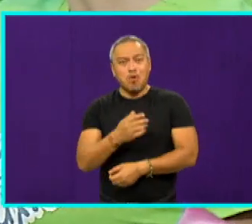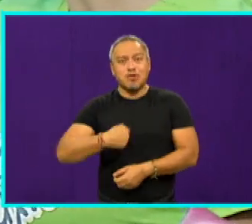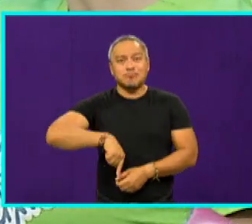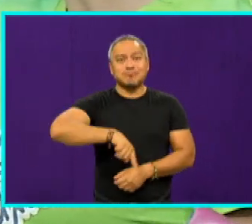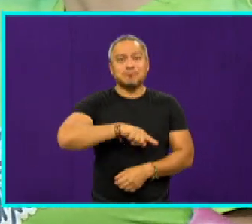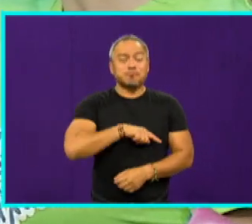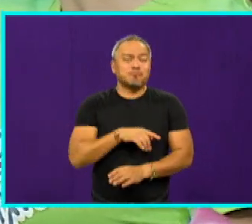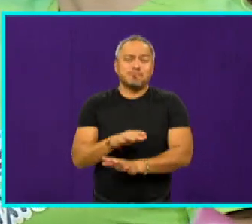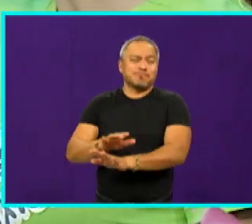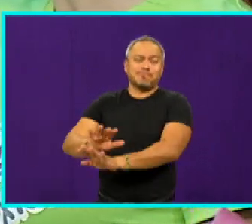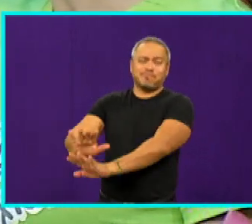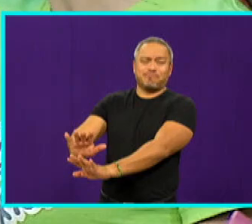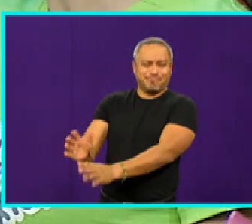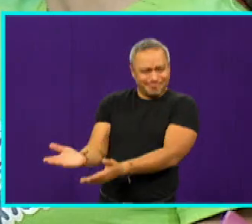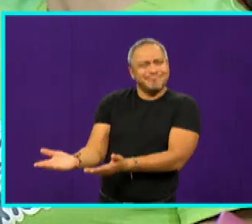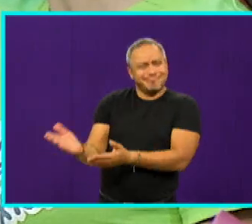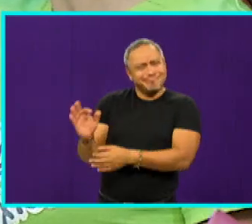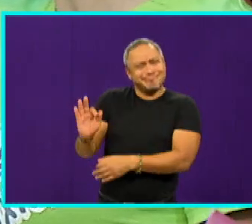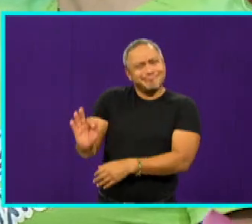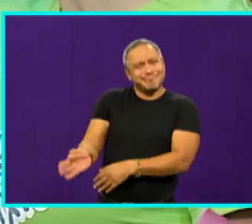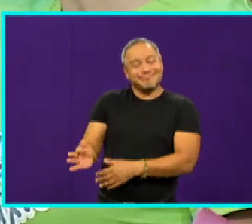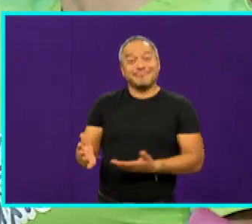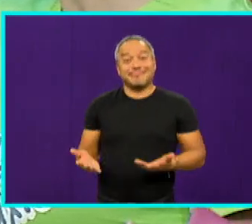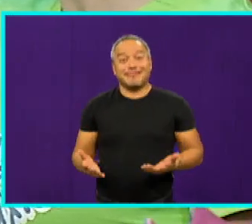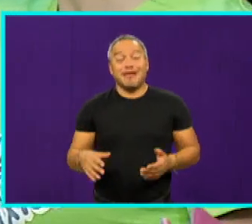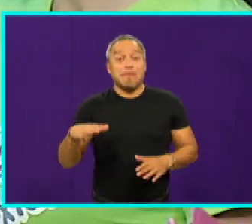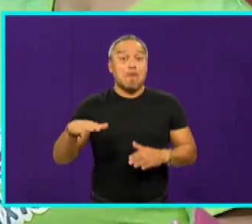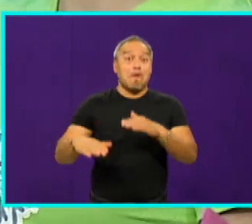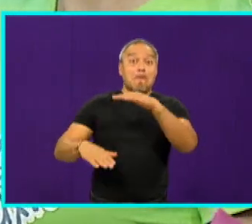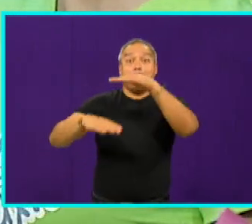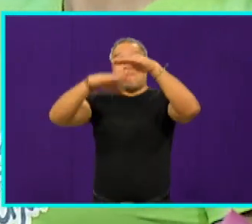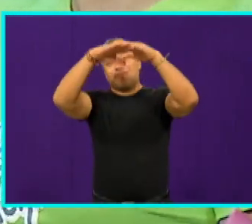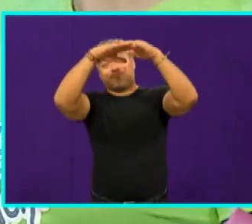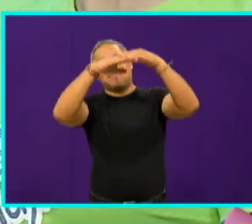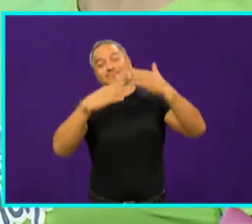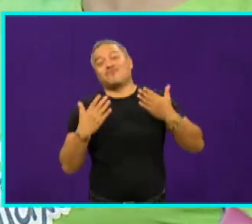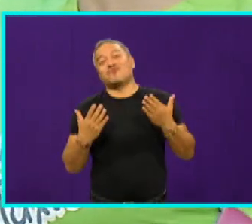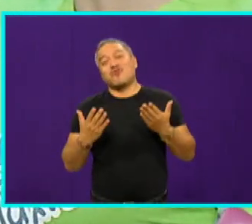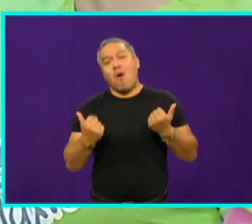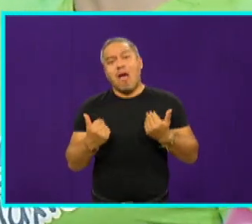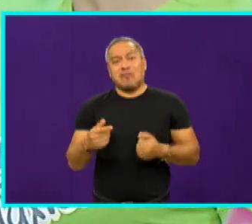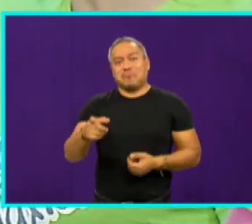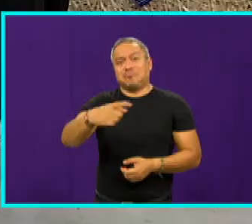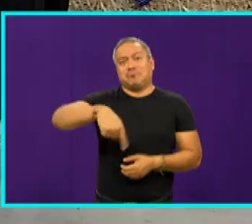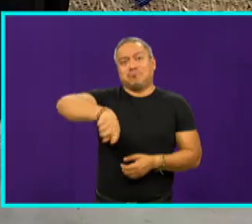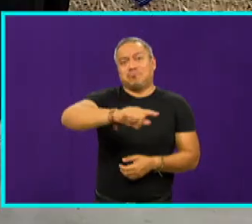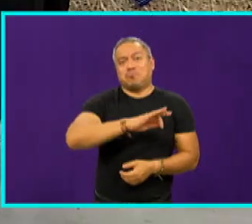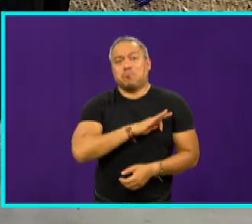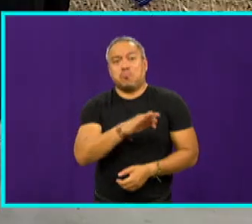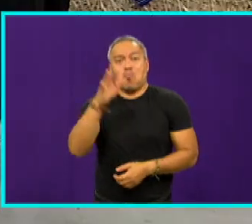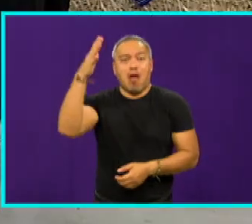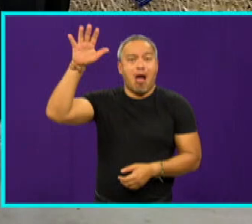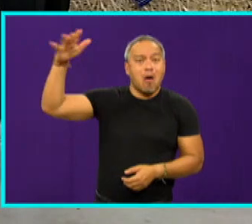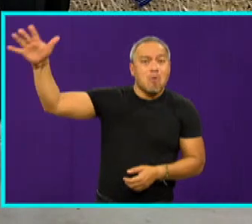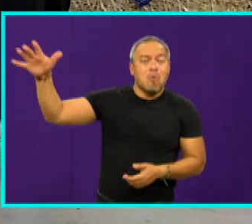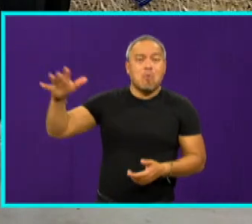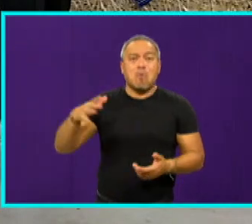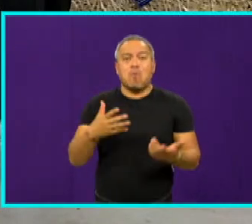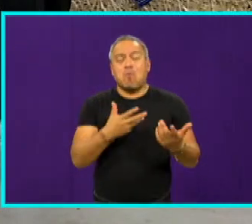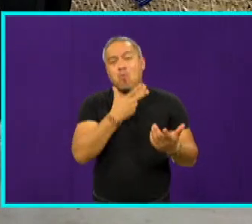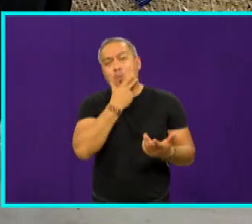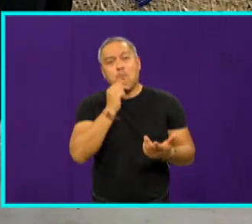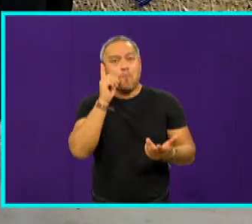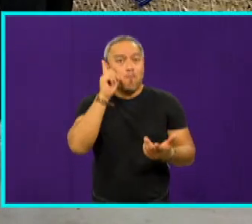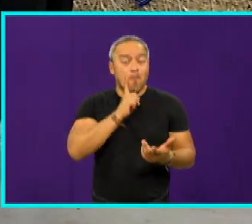ningún problema. Y igual no hay límite de edad tampoco. Entonces, quien guste entrar, sean adultas,